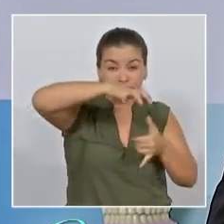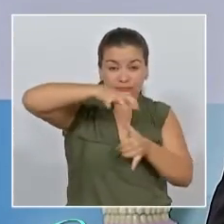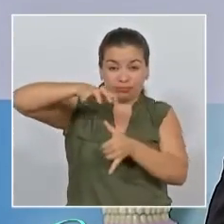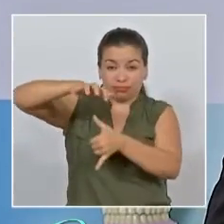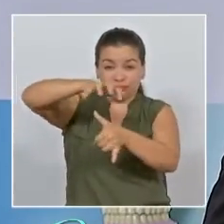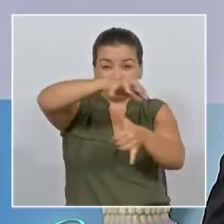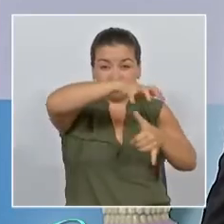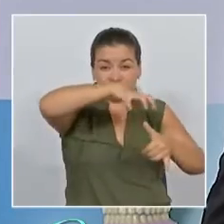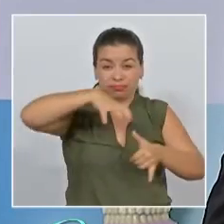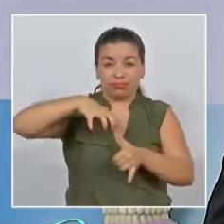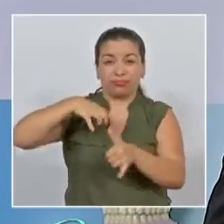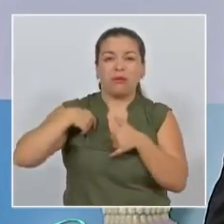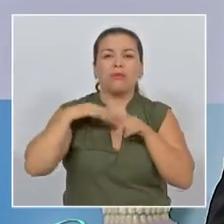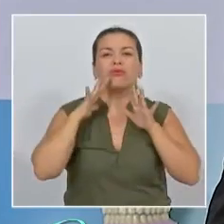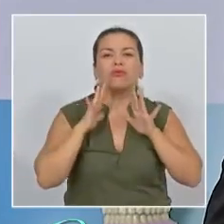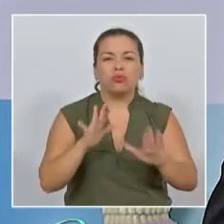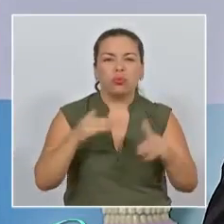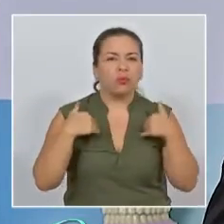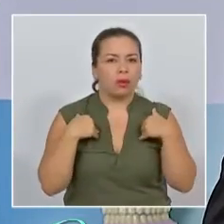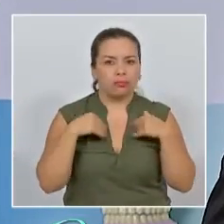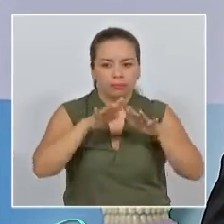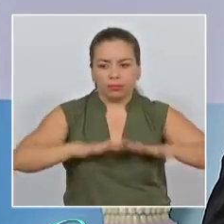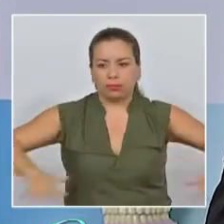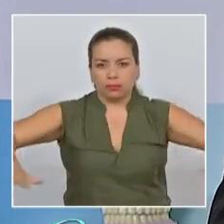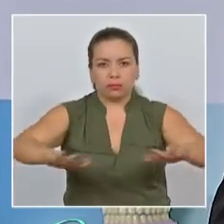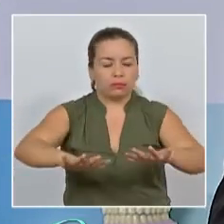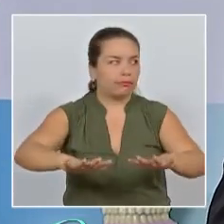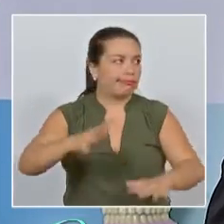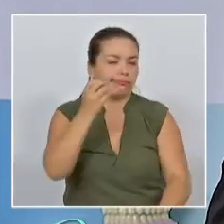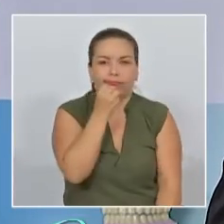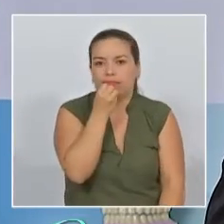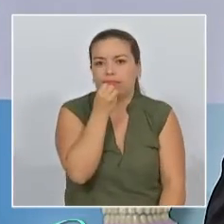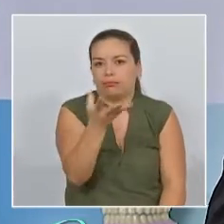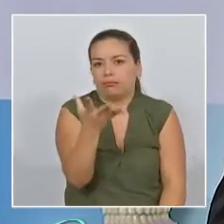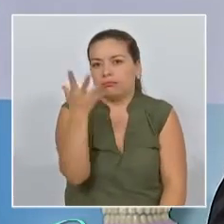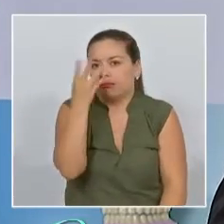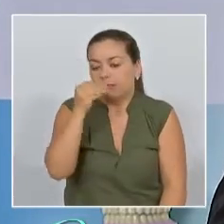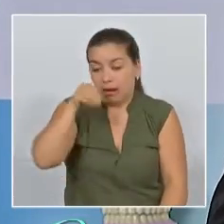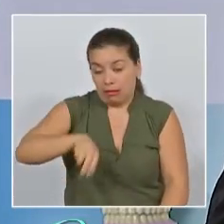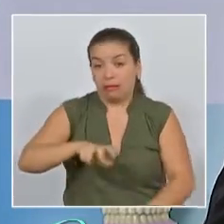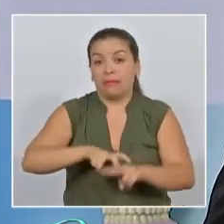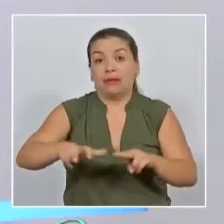ese espectáculo de sitio que es el Parque de la Salud aquí en